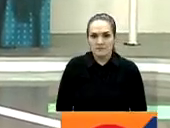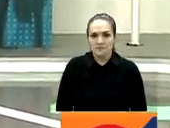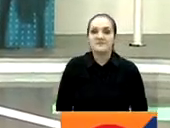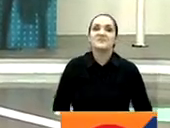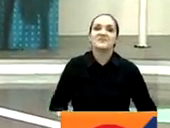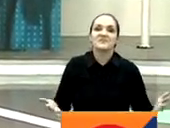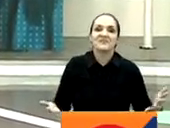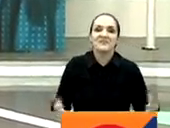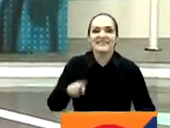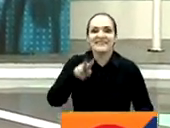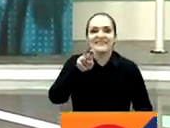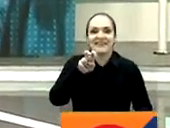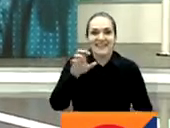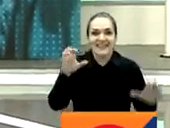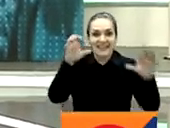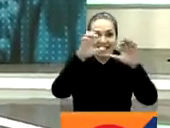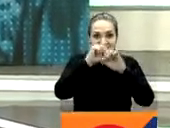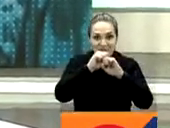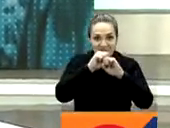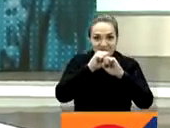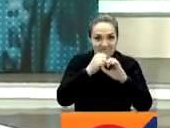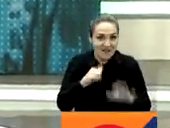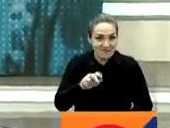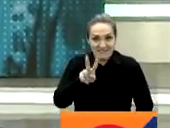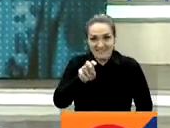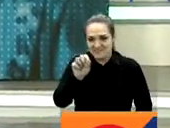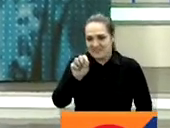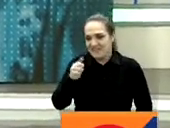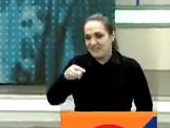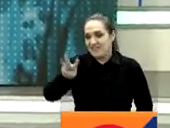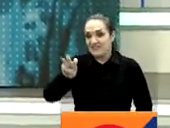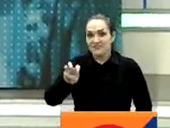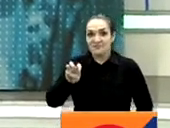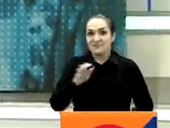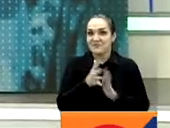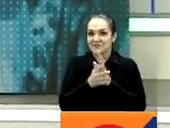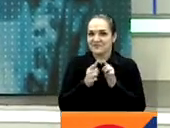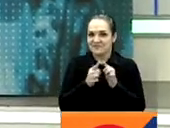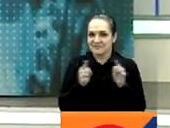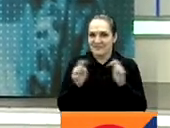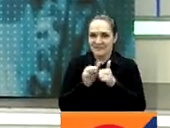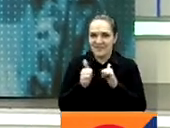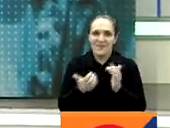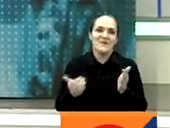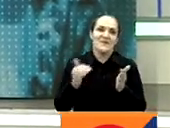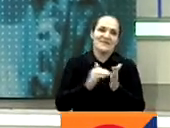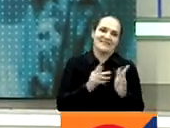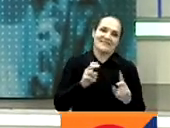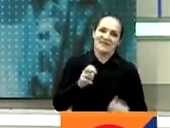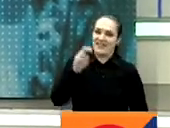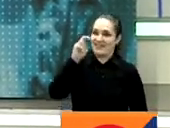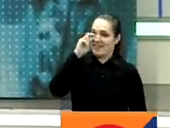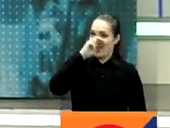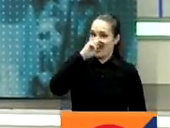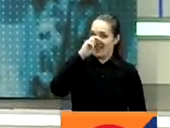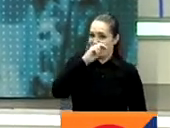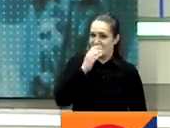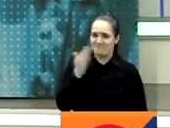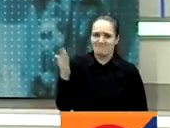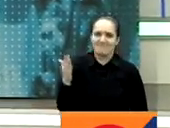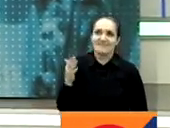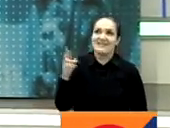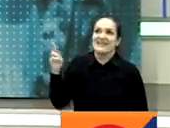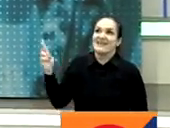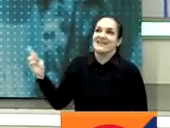Bueno, a las 7 de la noche, ya 18 minutos, regresamos con más deportes y claro, sí, con el triunfo de Nairo Quintana, quien logró repetir ese